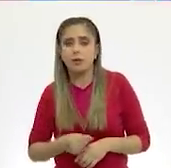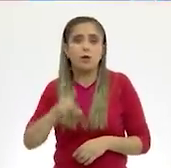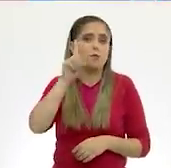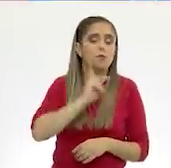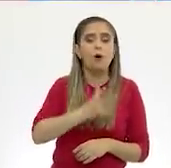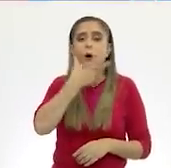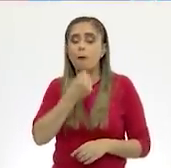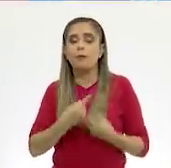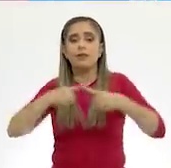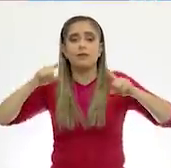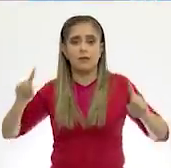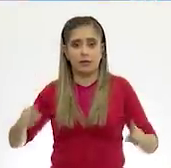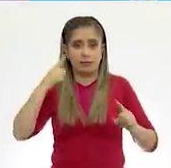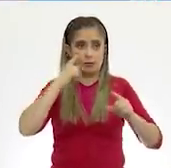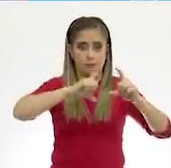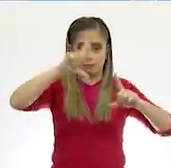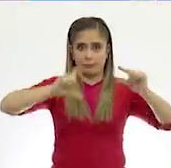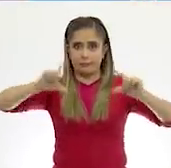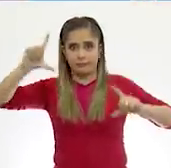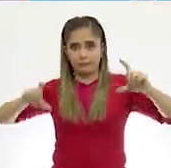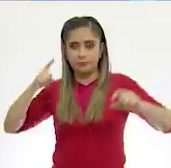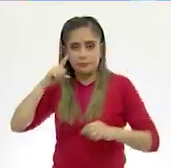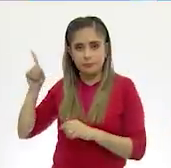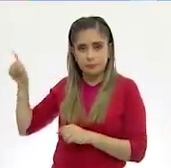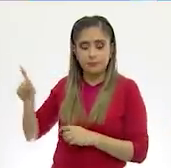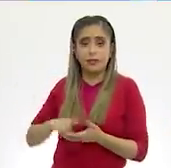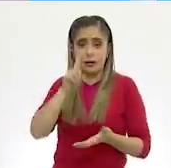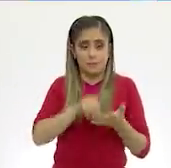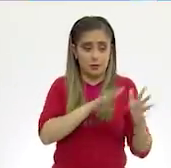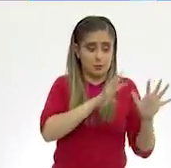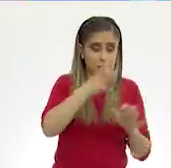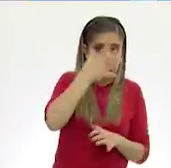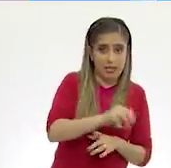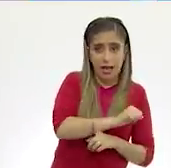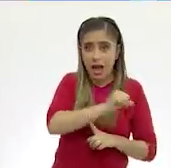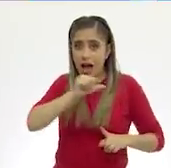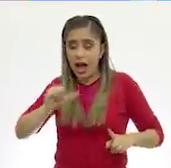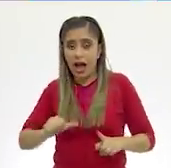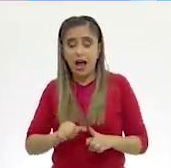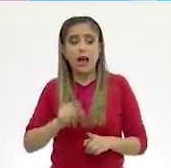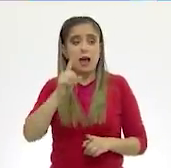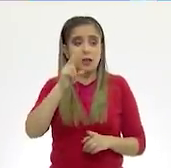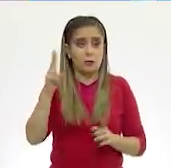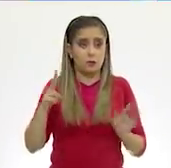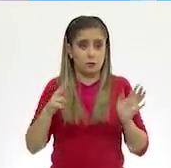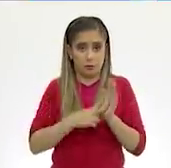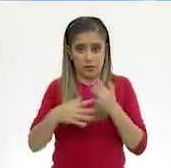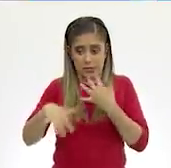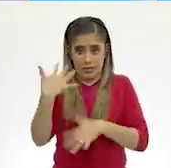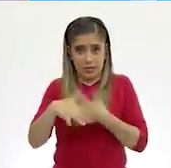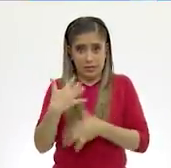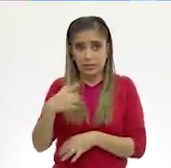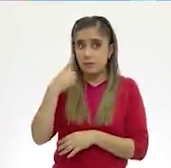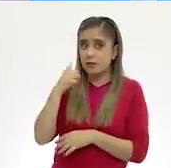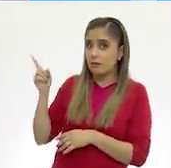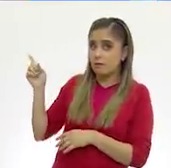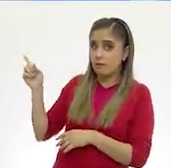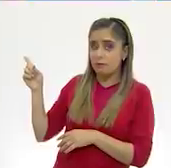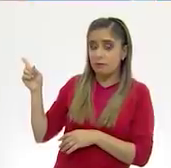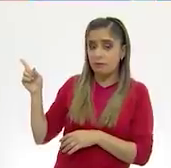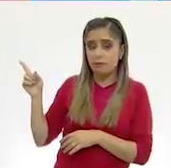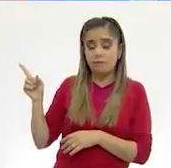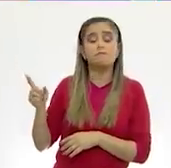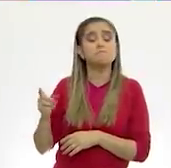y hombres. Desde 1910 a 2015, en porcentaje, podemos ver también que de